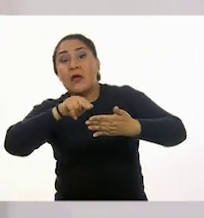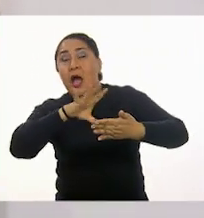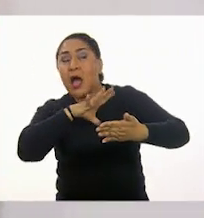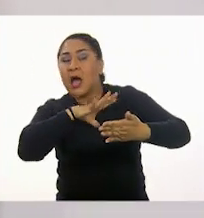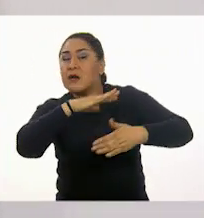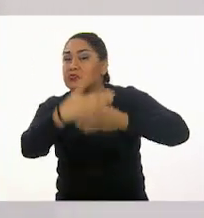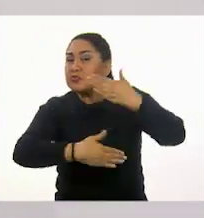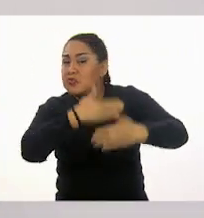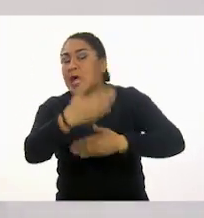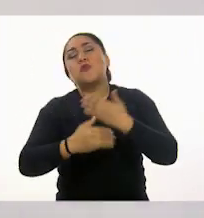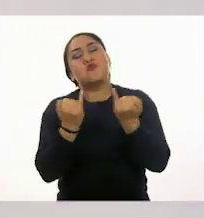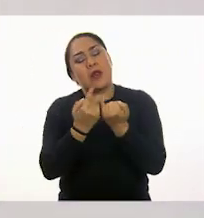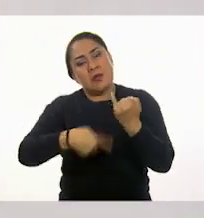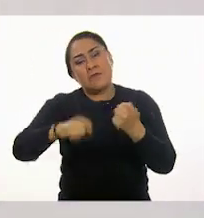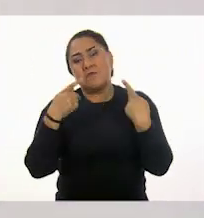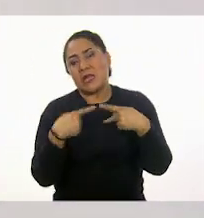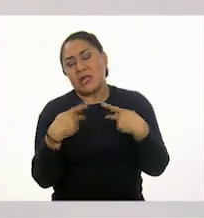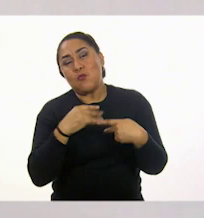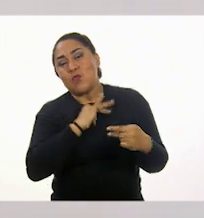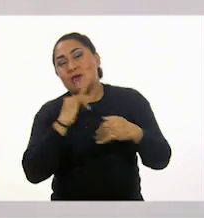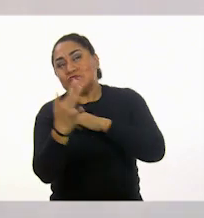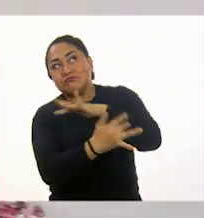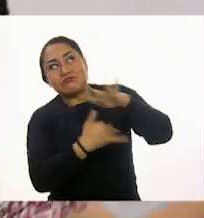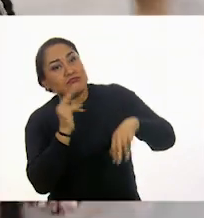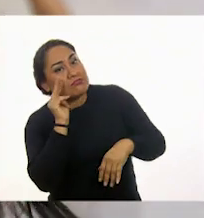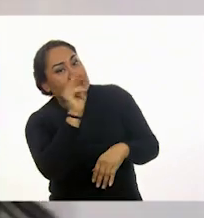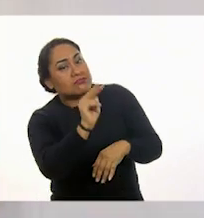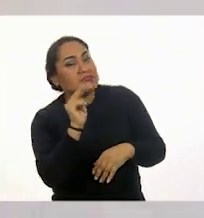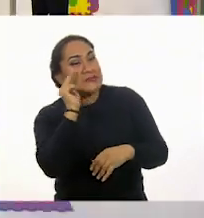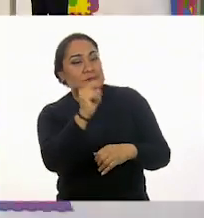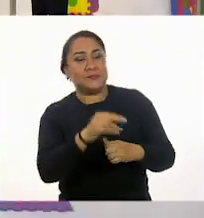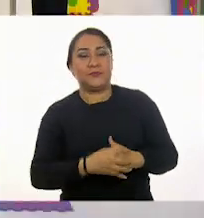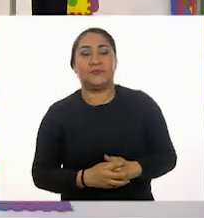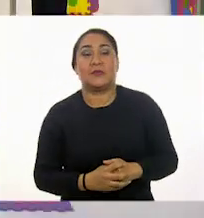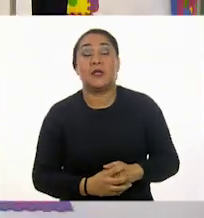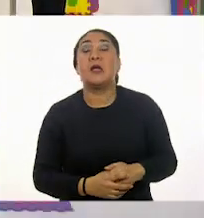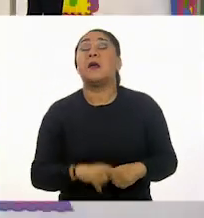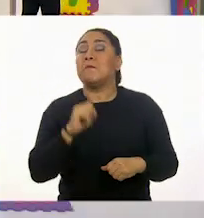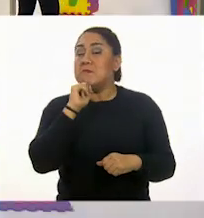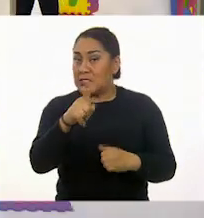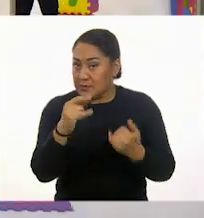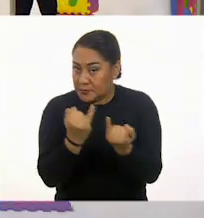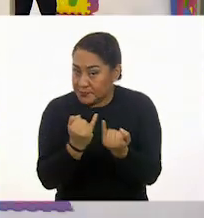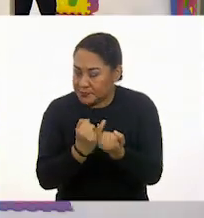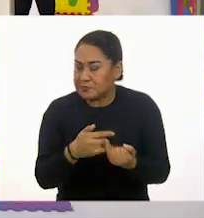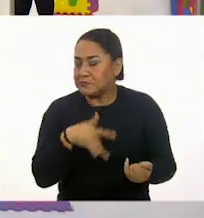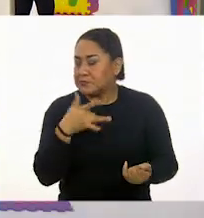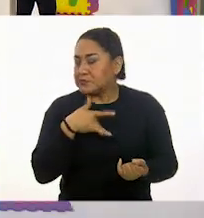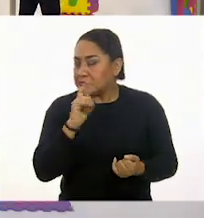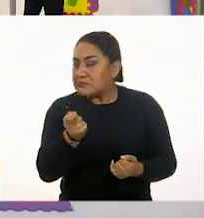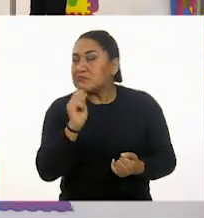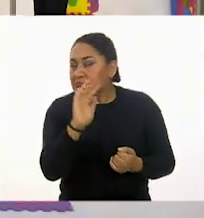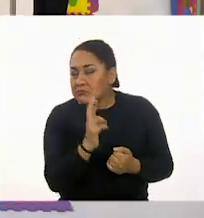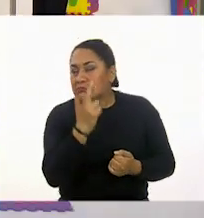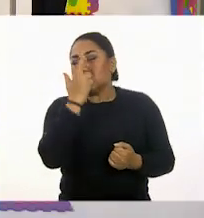movía. ¿Sí? Y también para recordar